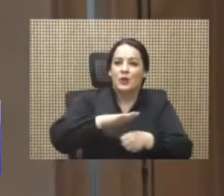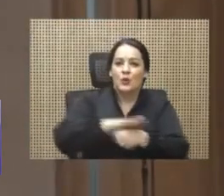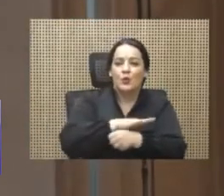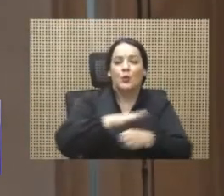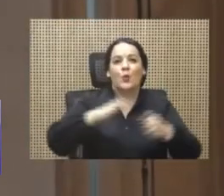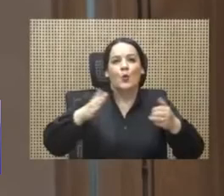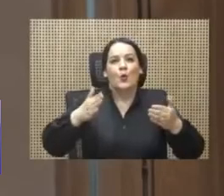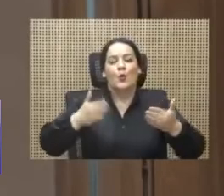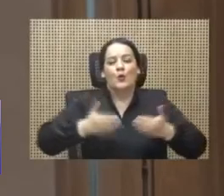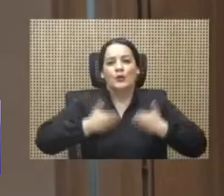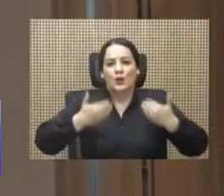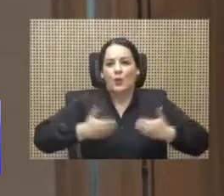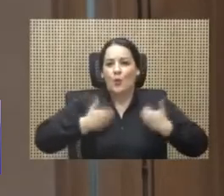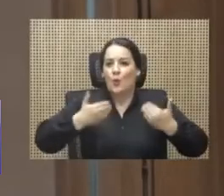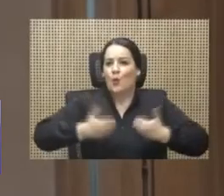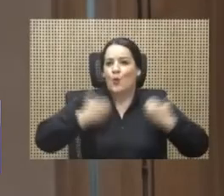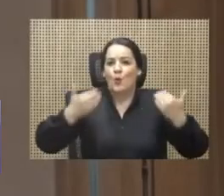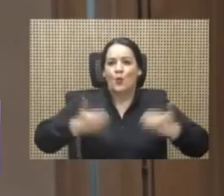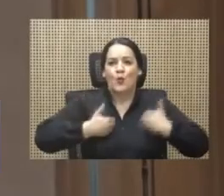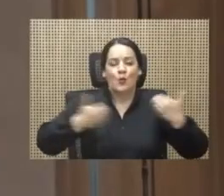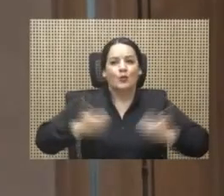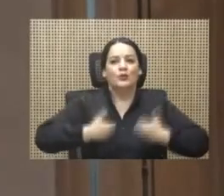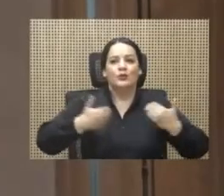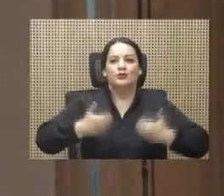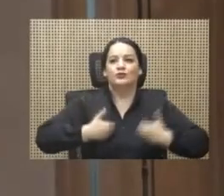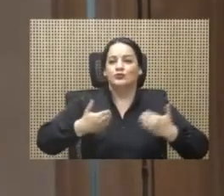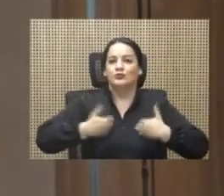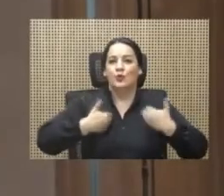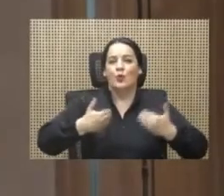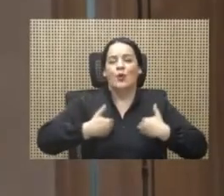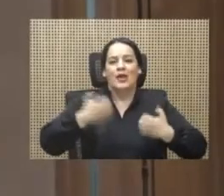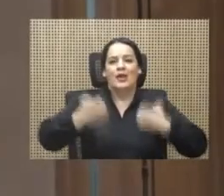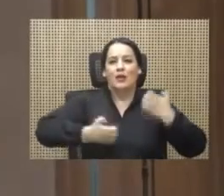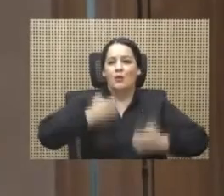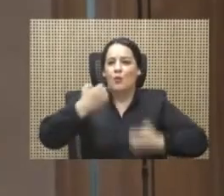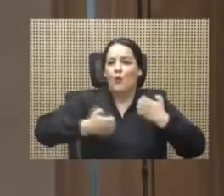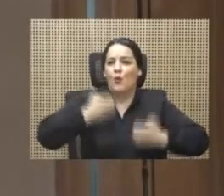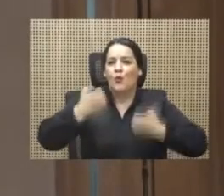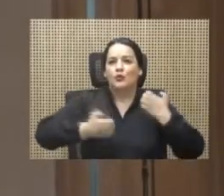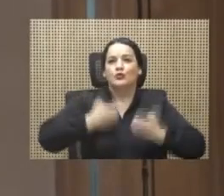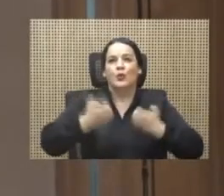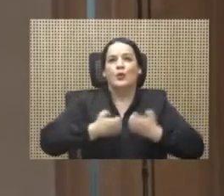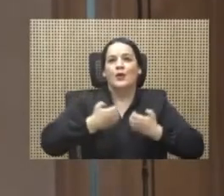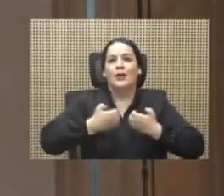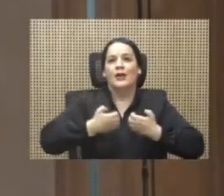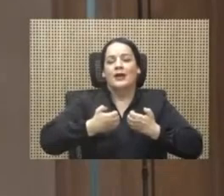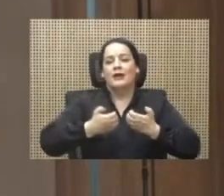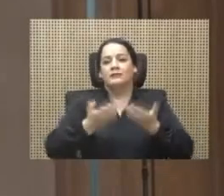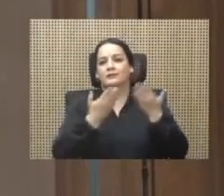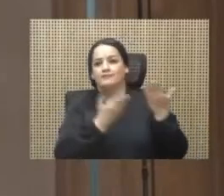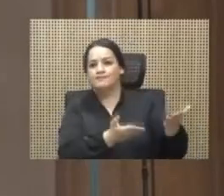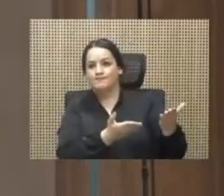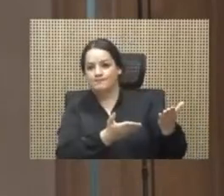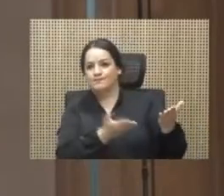alegría de emoción de presentar a mi compañero Carlos Felipe